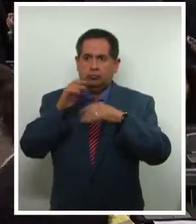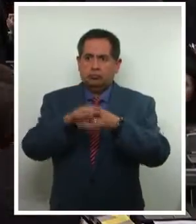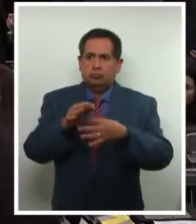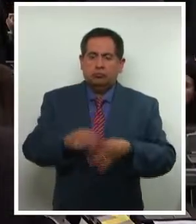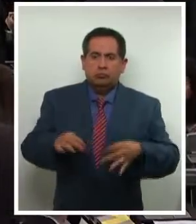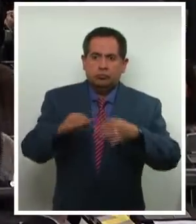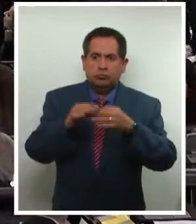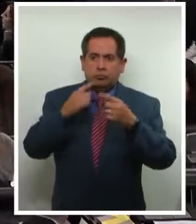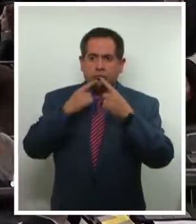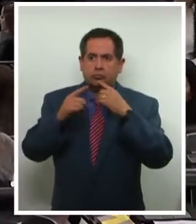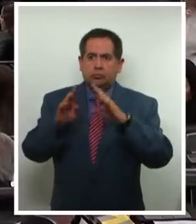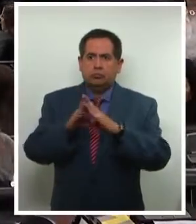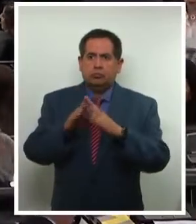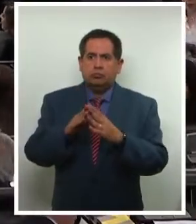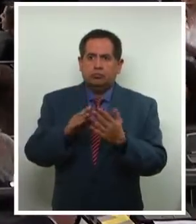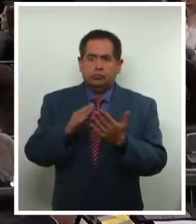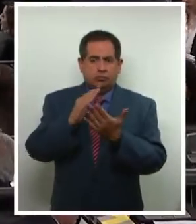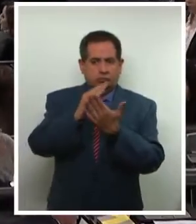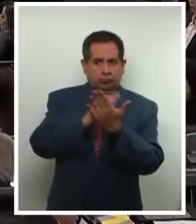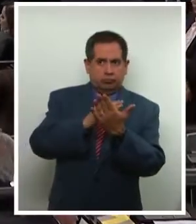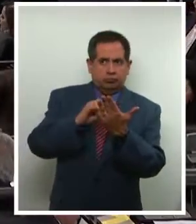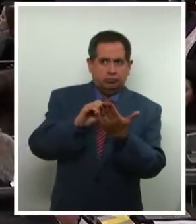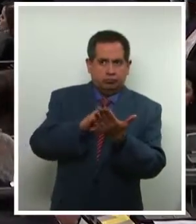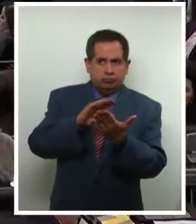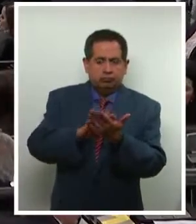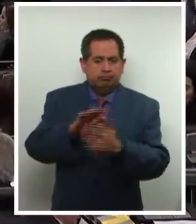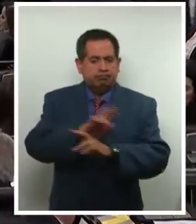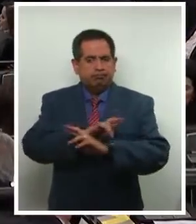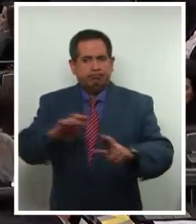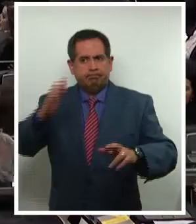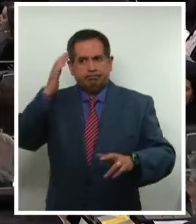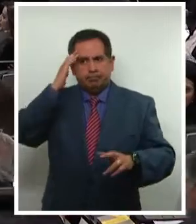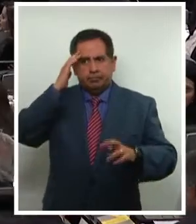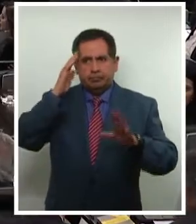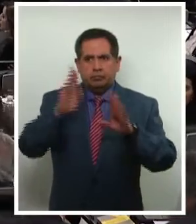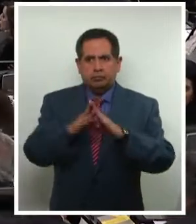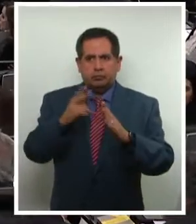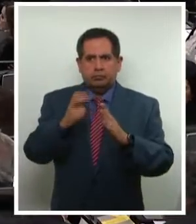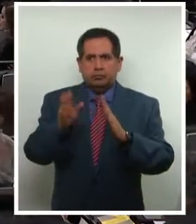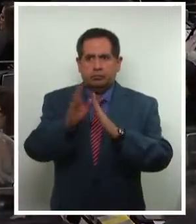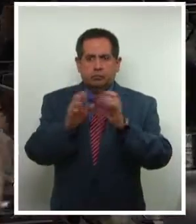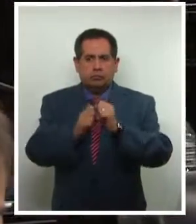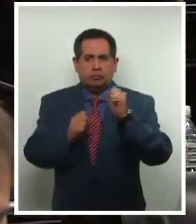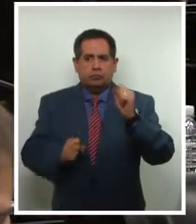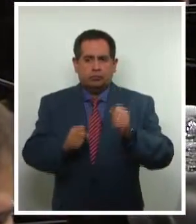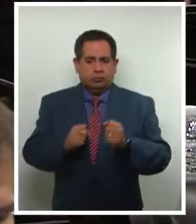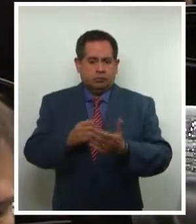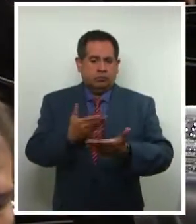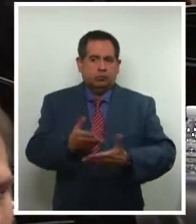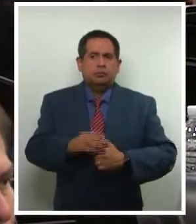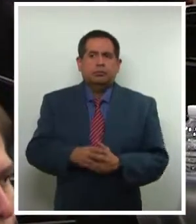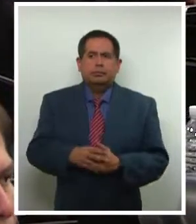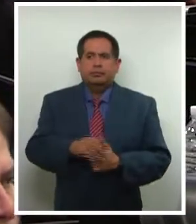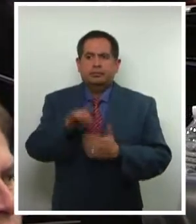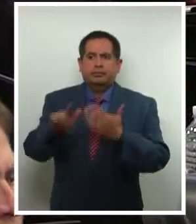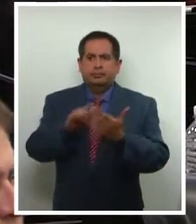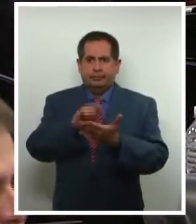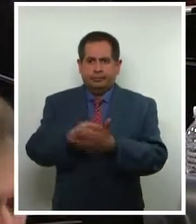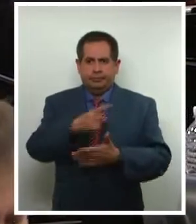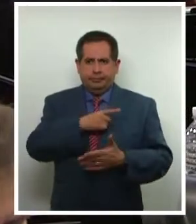principios y mecanismos de exigibilidad reconocidos por esta Constitución. Esta ley deberá